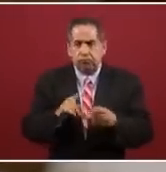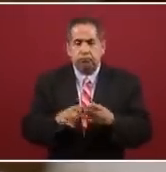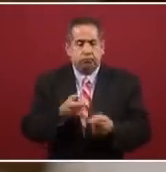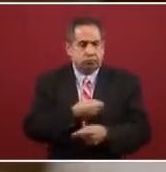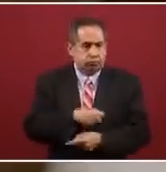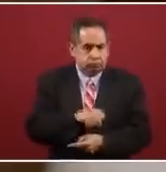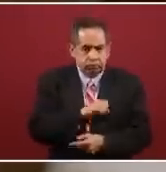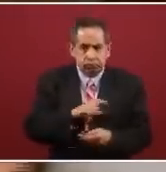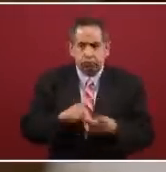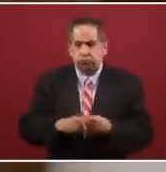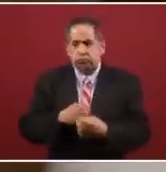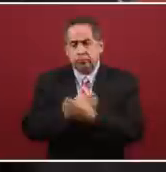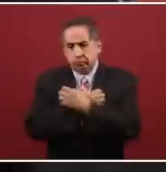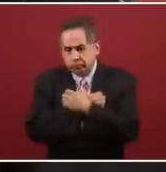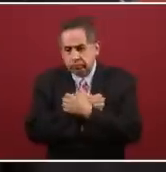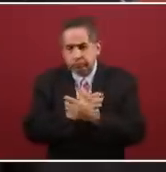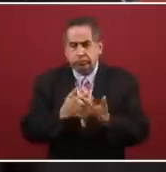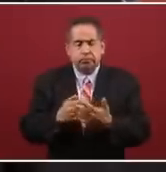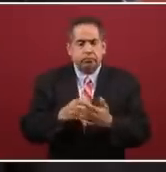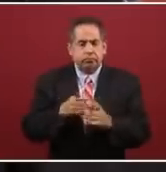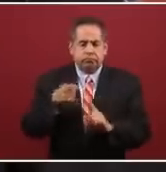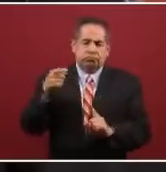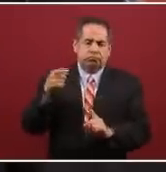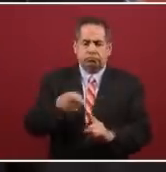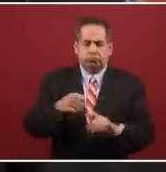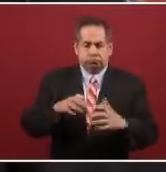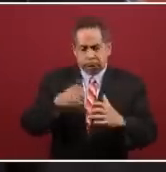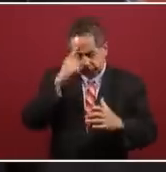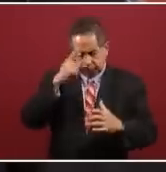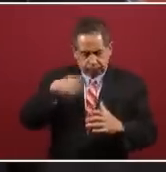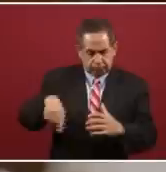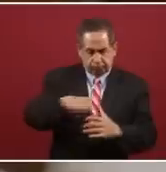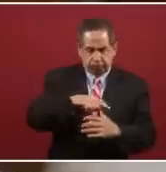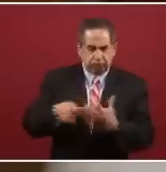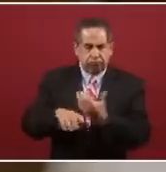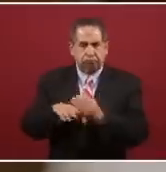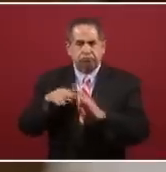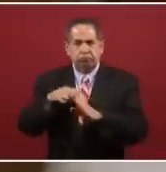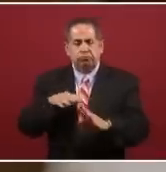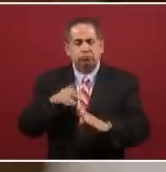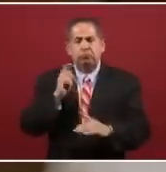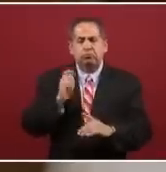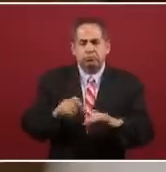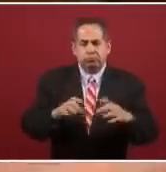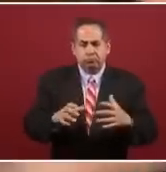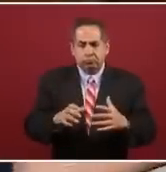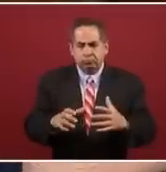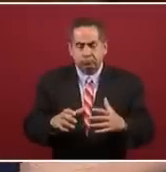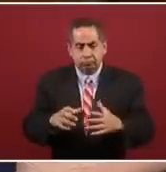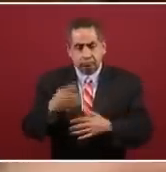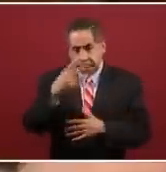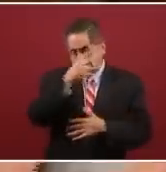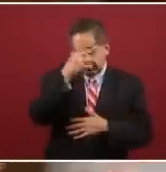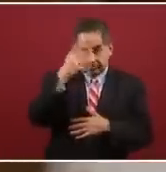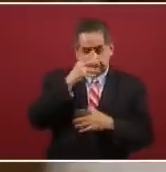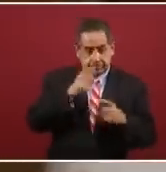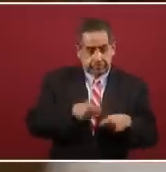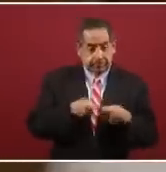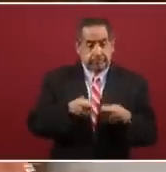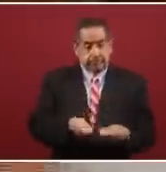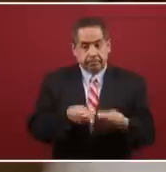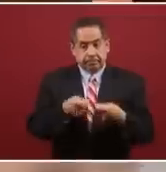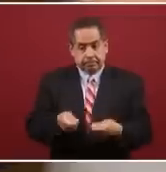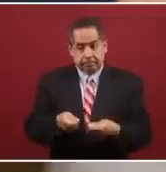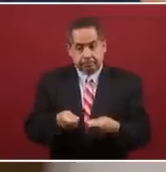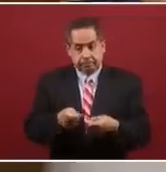salud, de educación específicamente para ellos. Y lo que es más, los visas que están dando a ellos